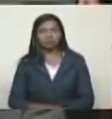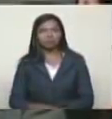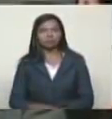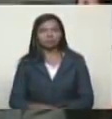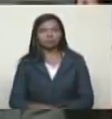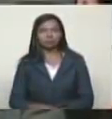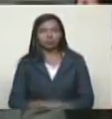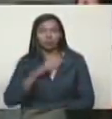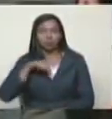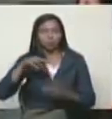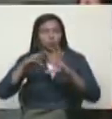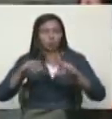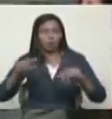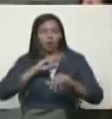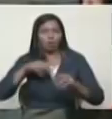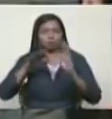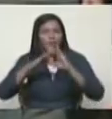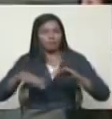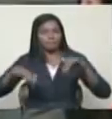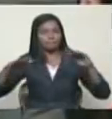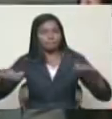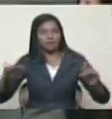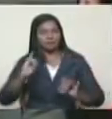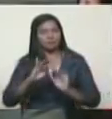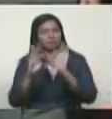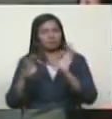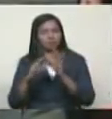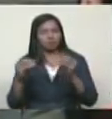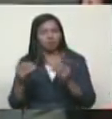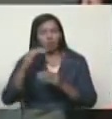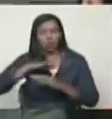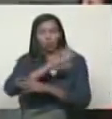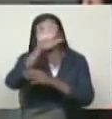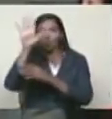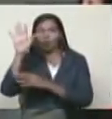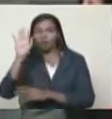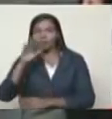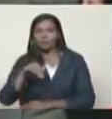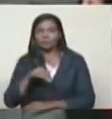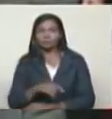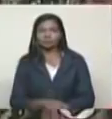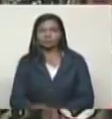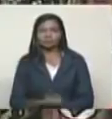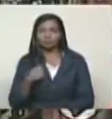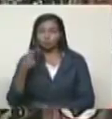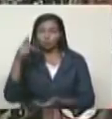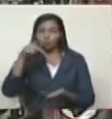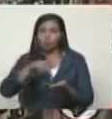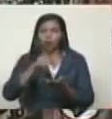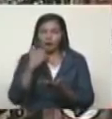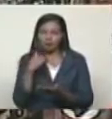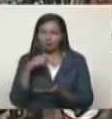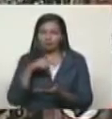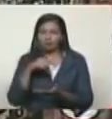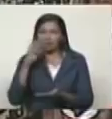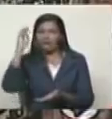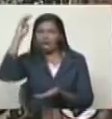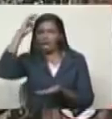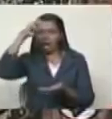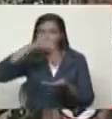de nuestra tierra y de nuestros mares y de nuestro cielo. Quise venir a Aragua a condecorar